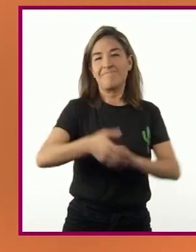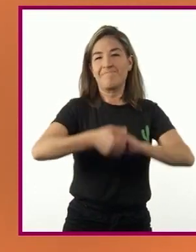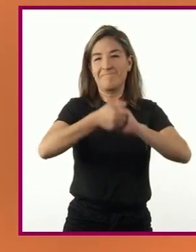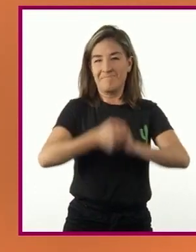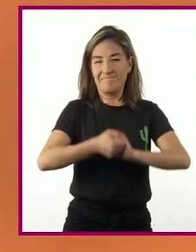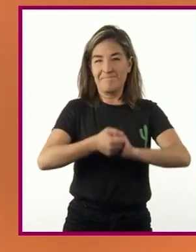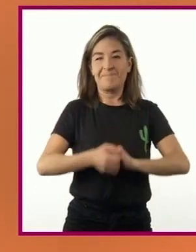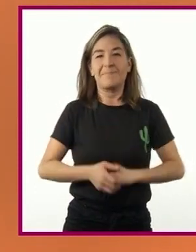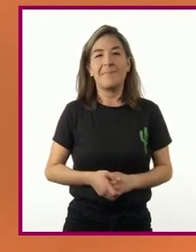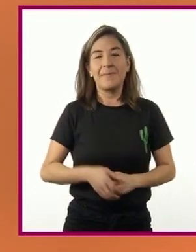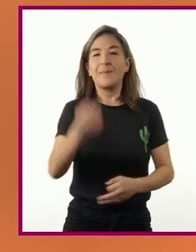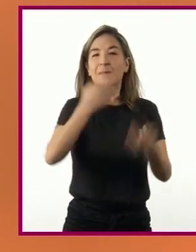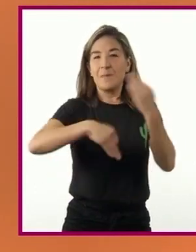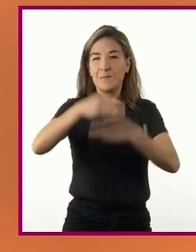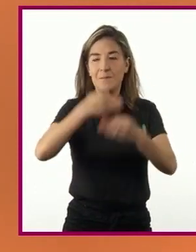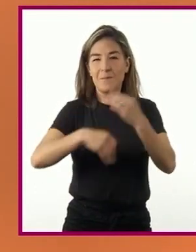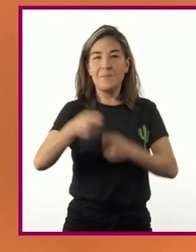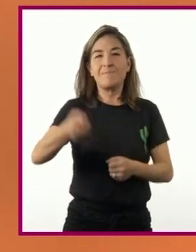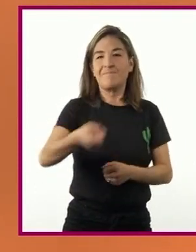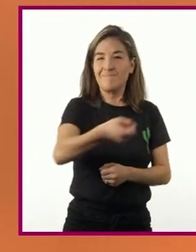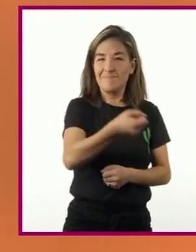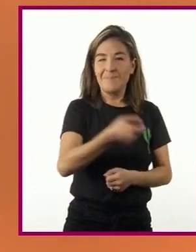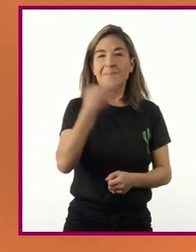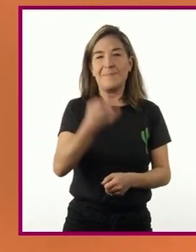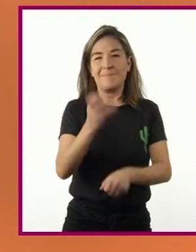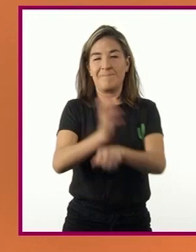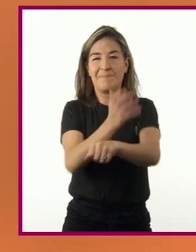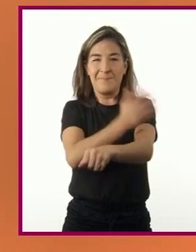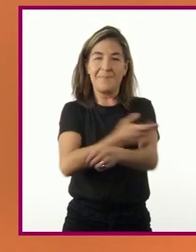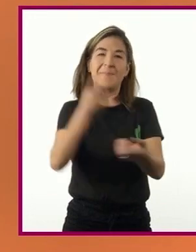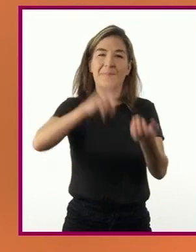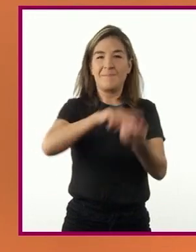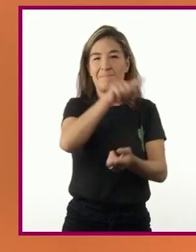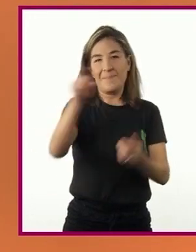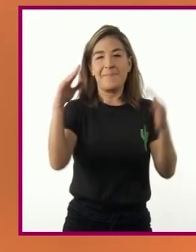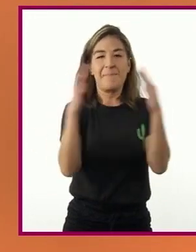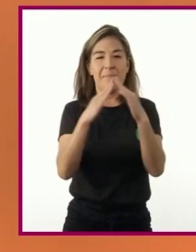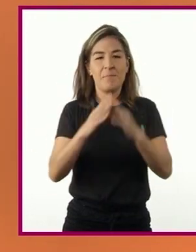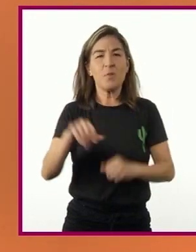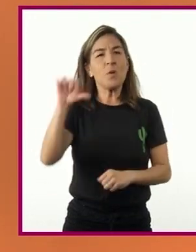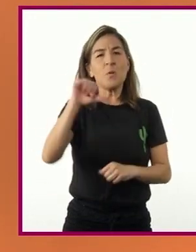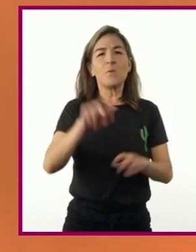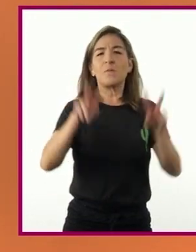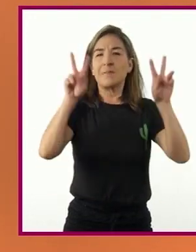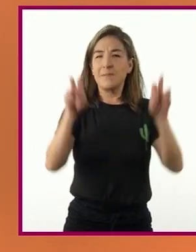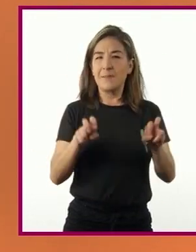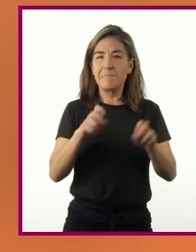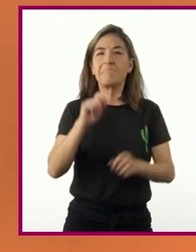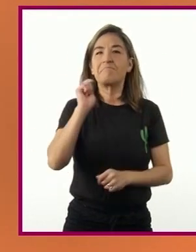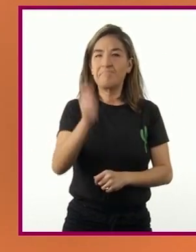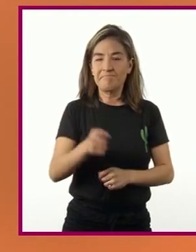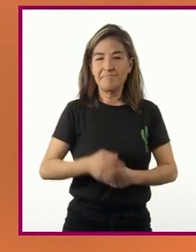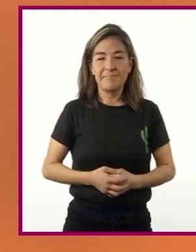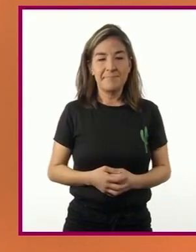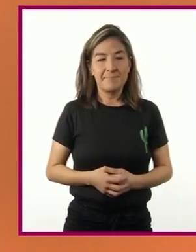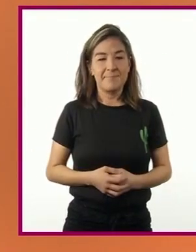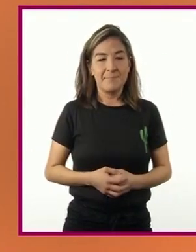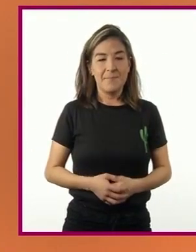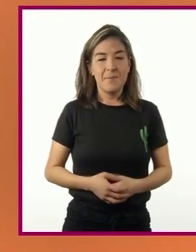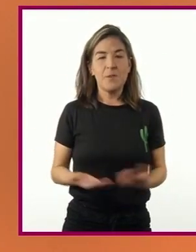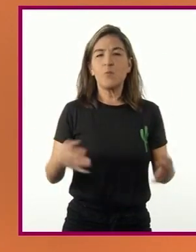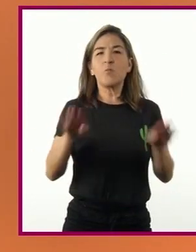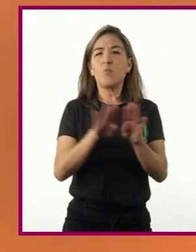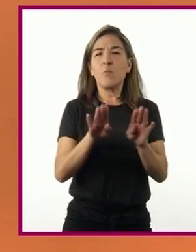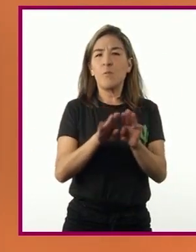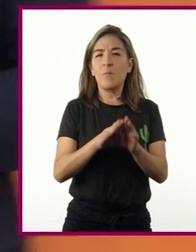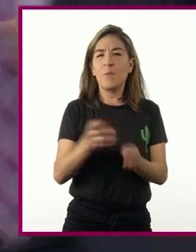cordial saludo a todas y a todos los que nos acompañan desde casa. El tema de esta ocasión se titula ¿Cómo se mide